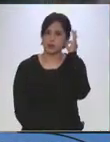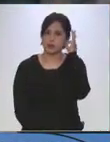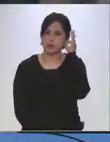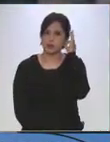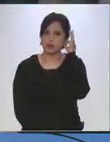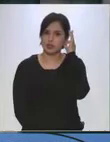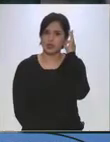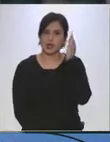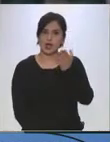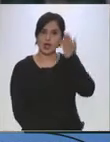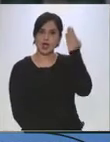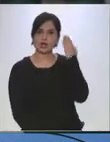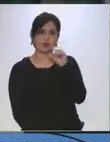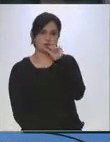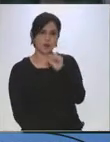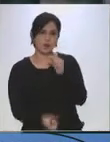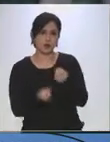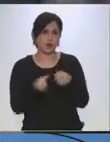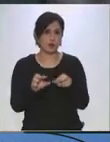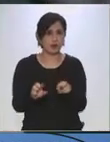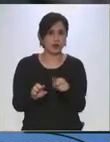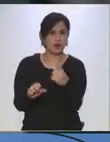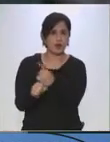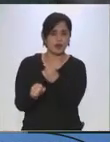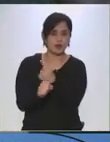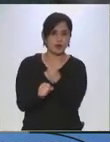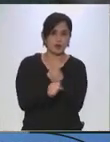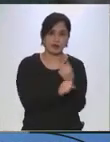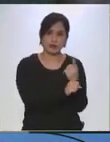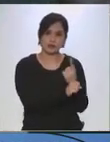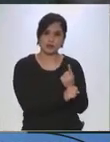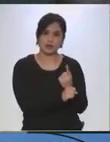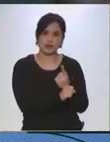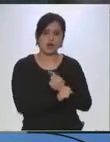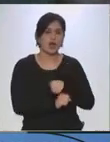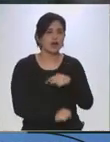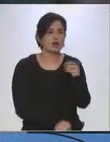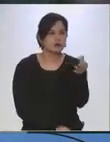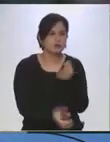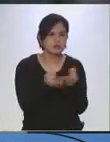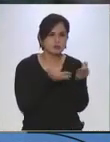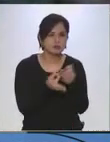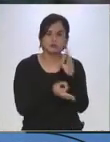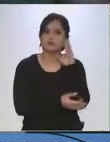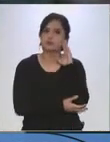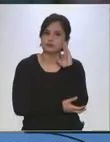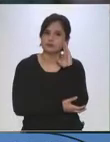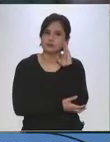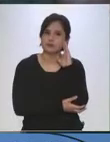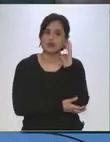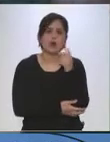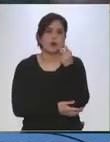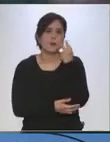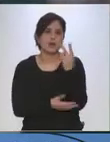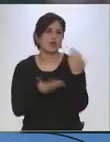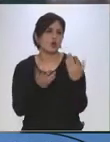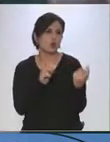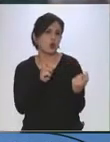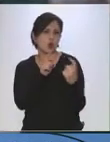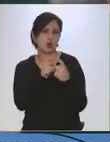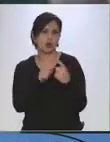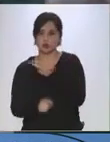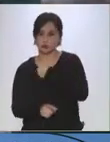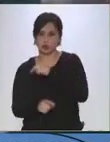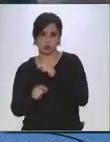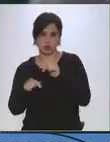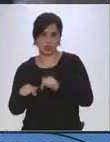que tuvimos hace un rato atrás para conversar para poder escucharlos para poder ver como conectamos nosotros